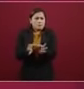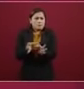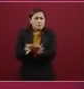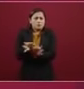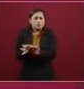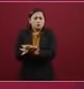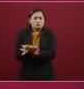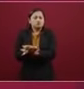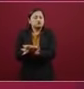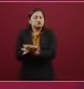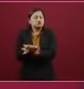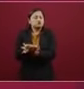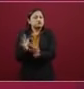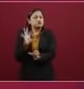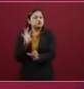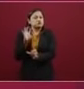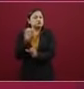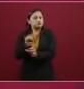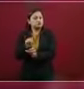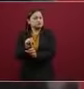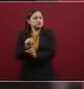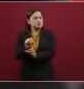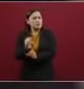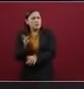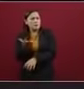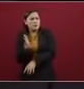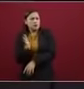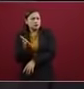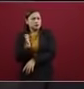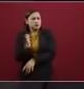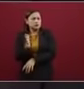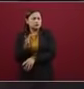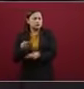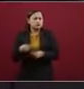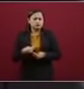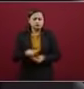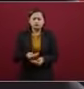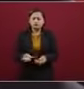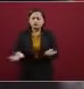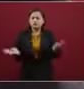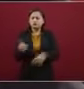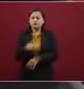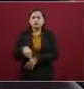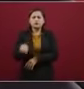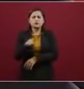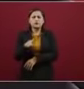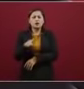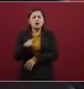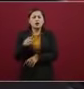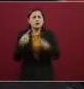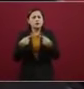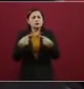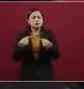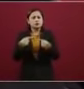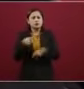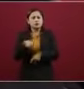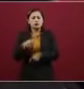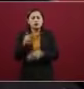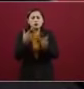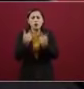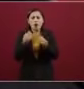nos va a alcanzar para entregar los medicamentos gratuitos a quienes no tienen